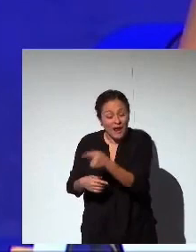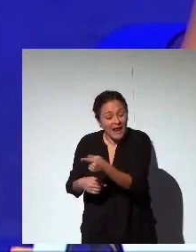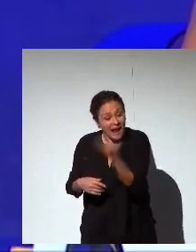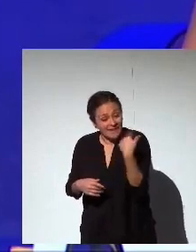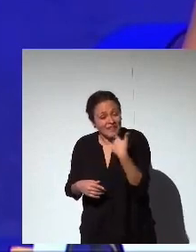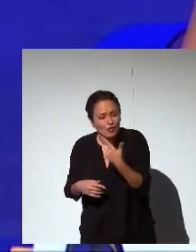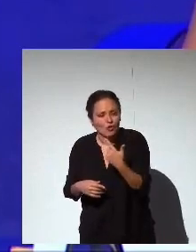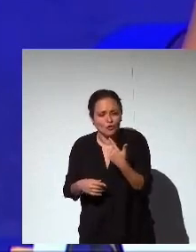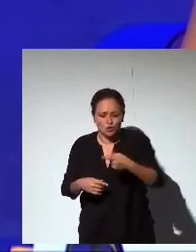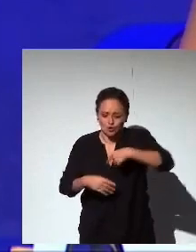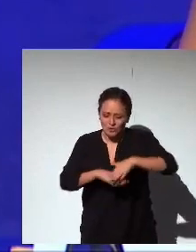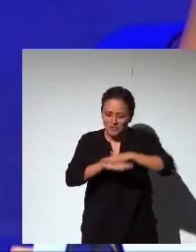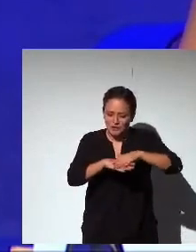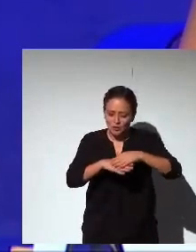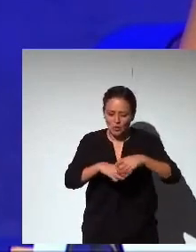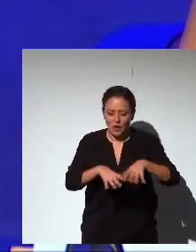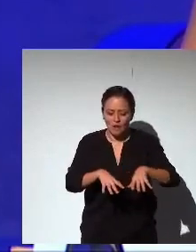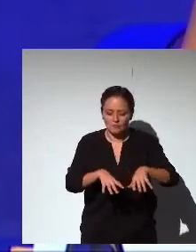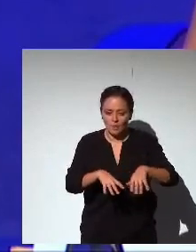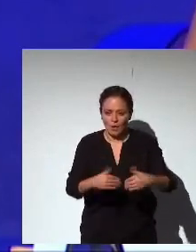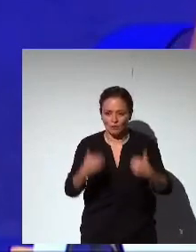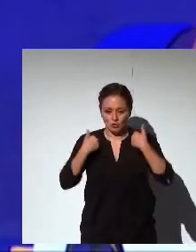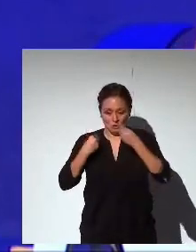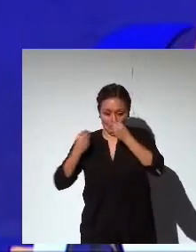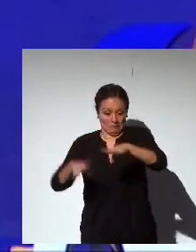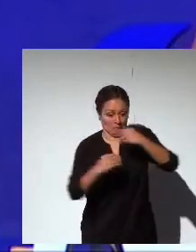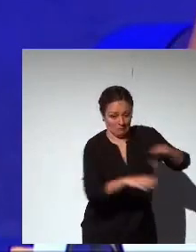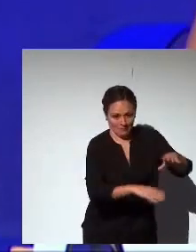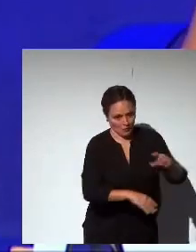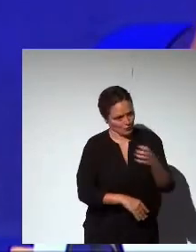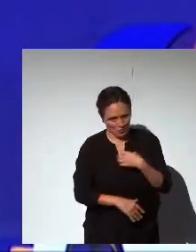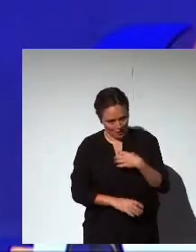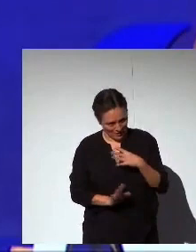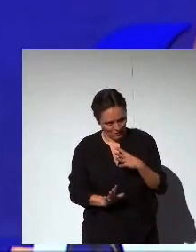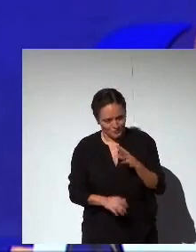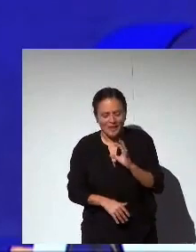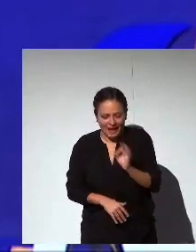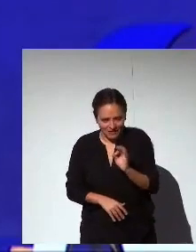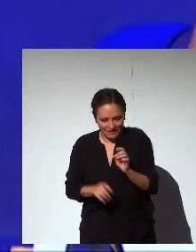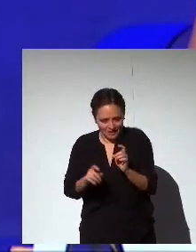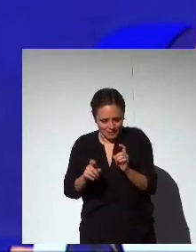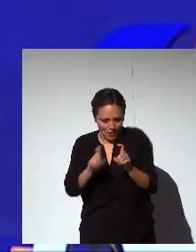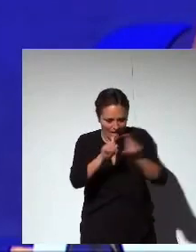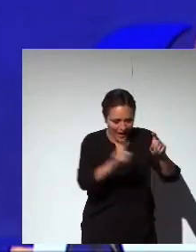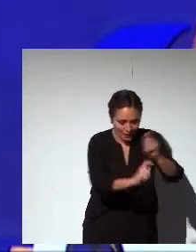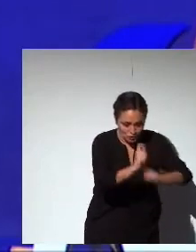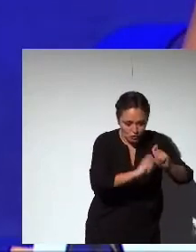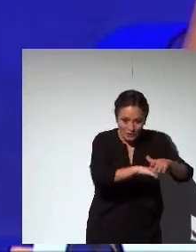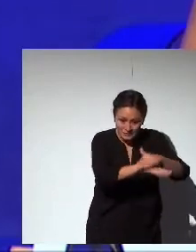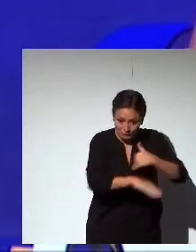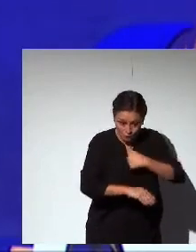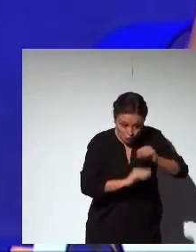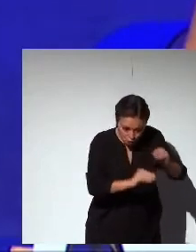dejación de funciones. ¿Y por qué lo digo? Es verdad, y se estaba comentando, que su papel es fundamental como apoyo a la administración. Pero lo que no